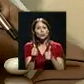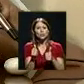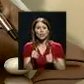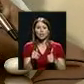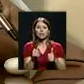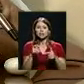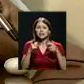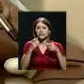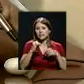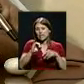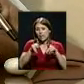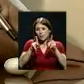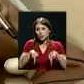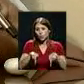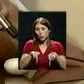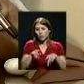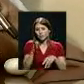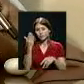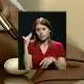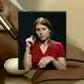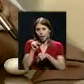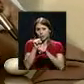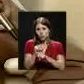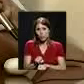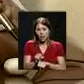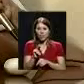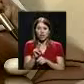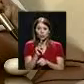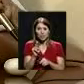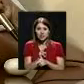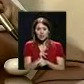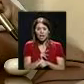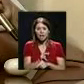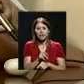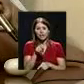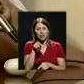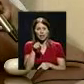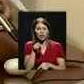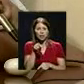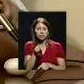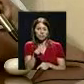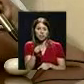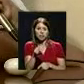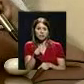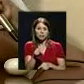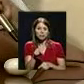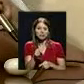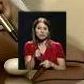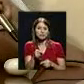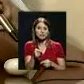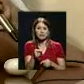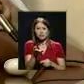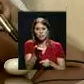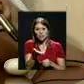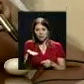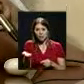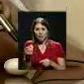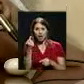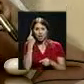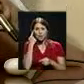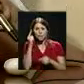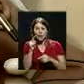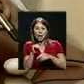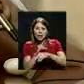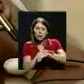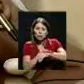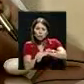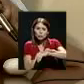persona estaba acostumbrada a utilizar este tipo de material para pasarlo sobre la piel para